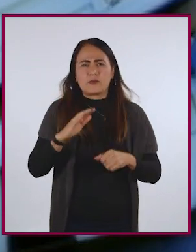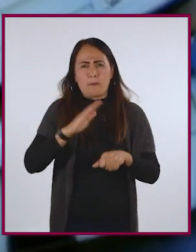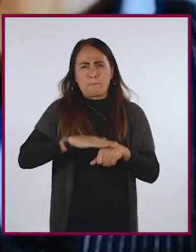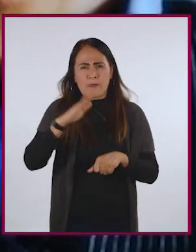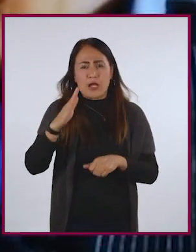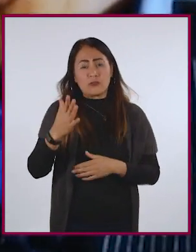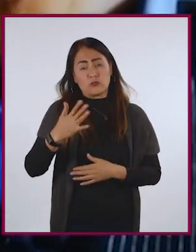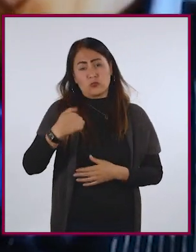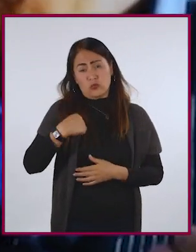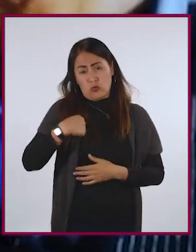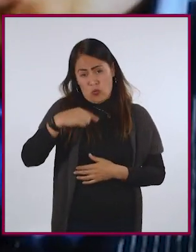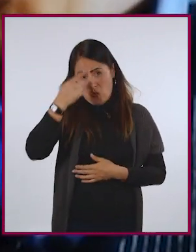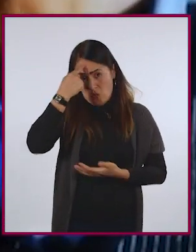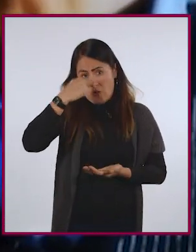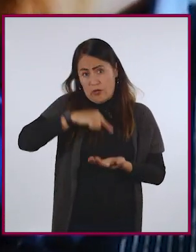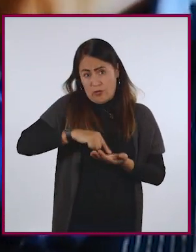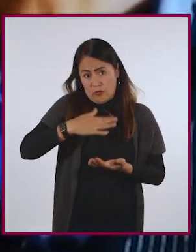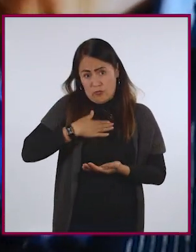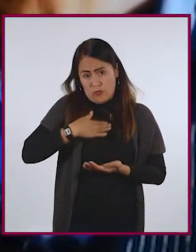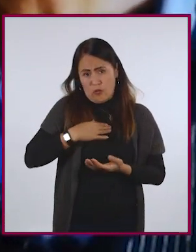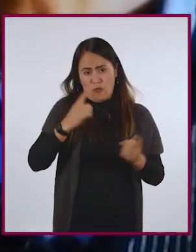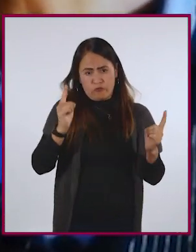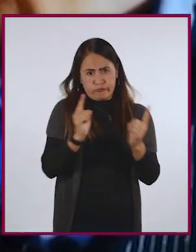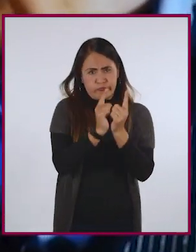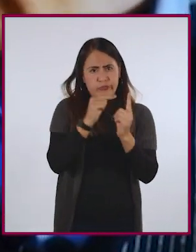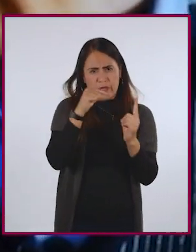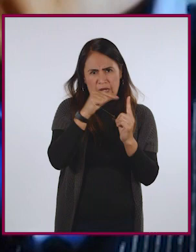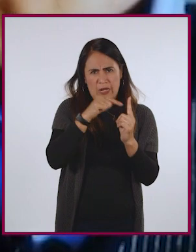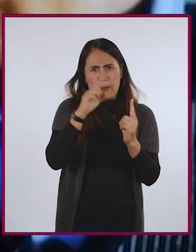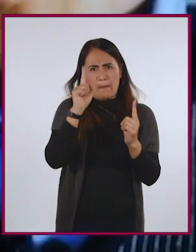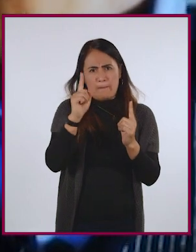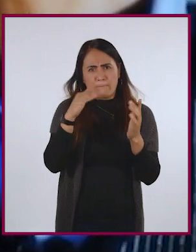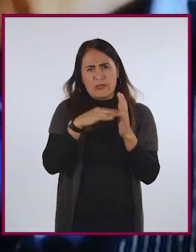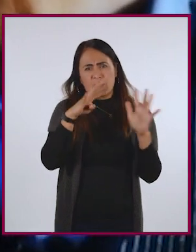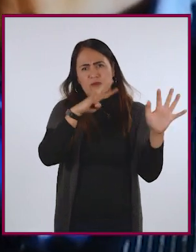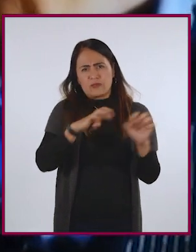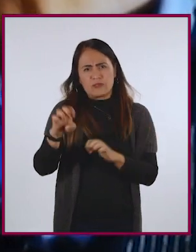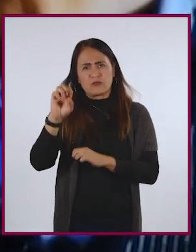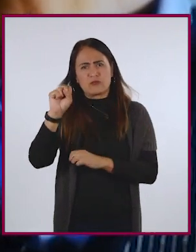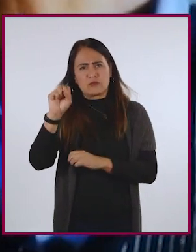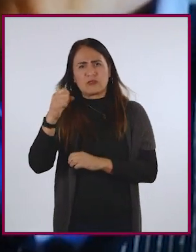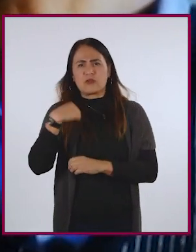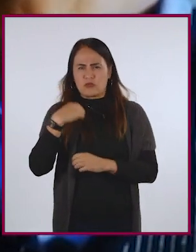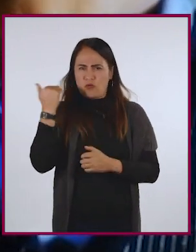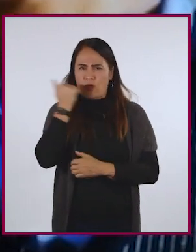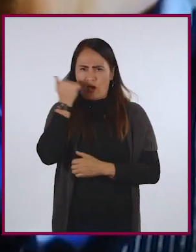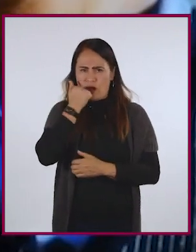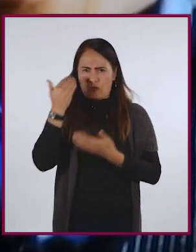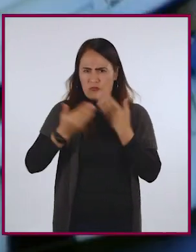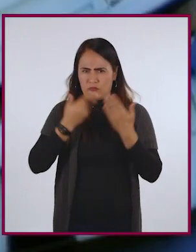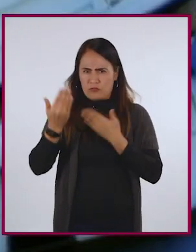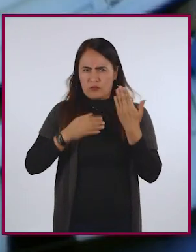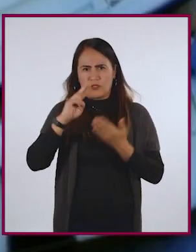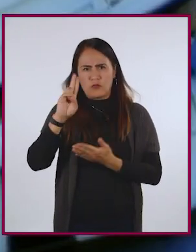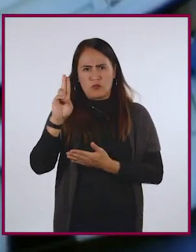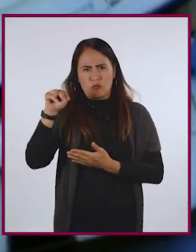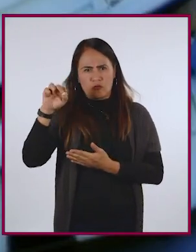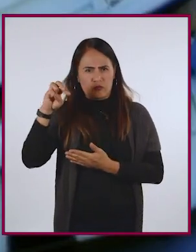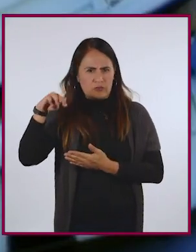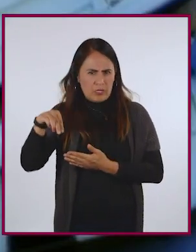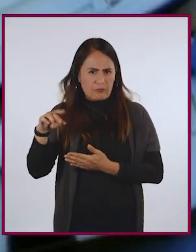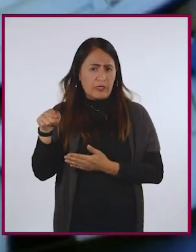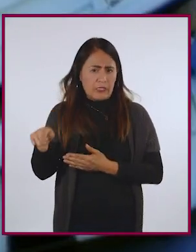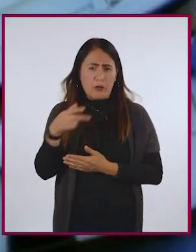pensó, es mi punto de vista porque lo conocí desde 1960, ¿sí? Siendo estudiante en la UNAM, él